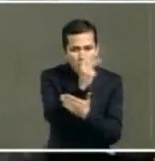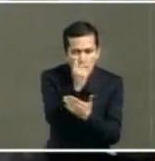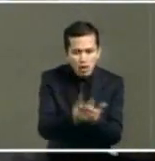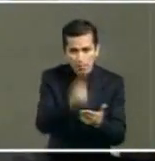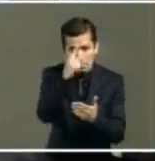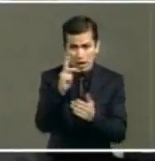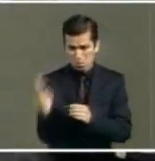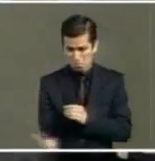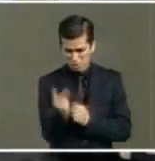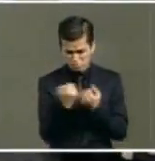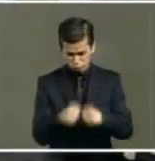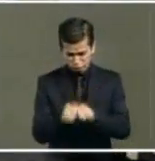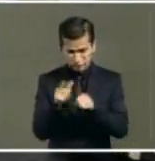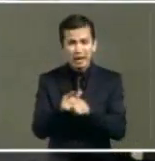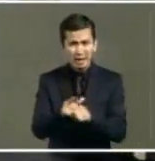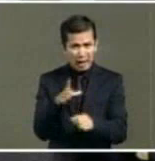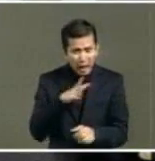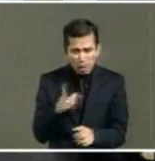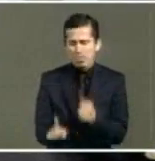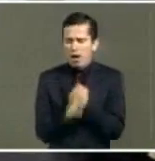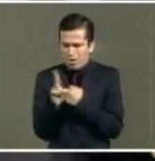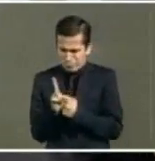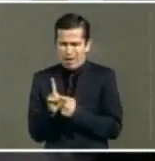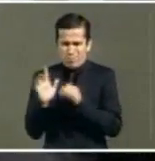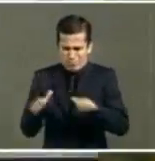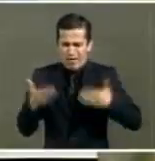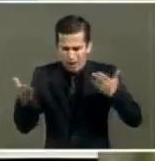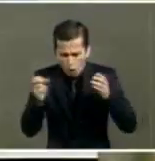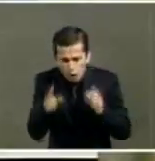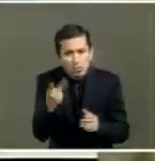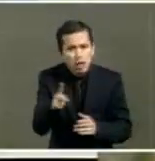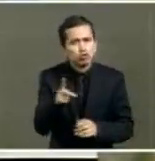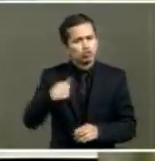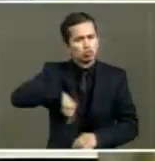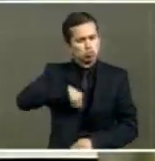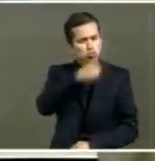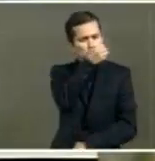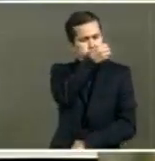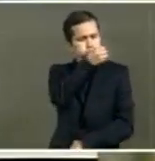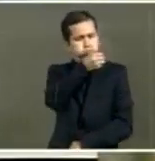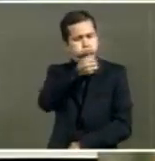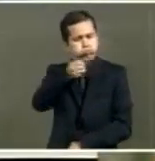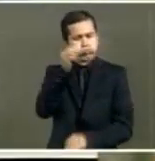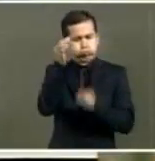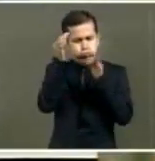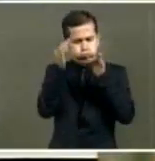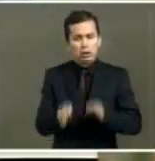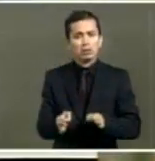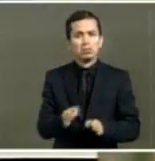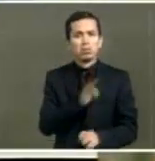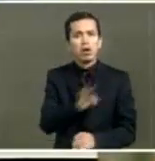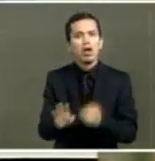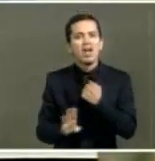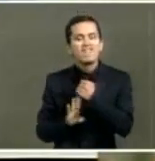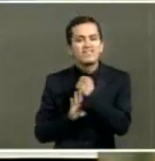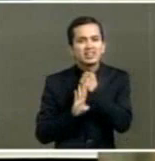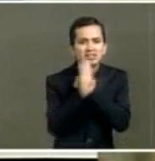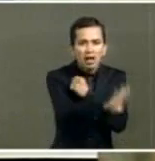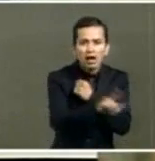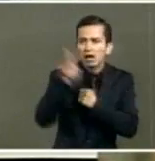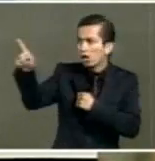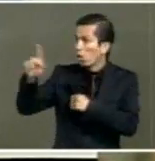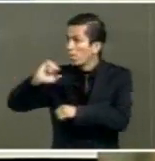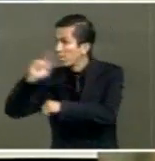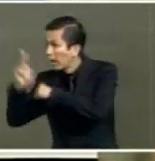crisis, la disciplina en la conducción de la economía, nos permitió evitar la quiebra económica que otros países